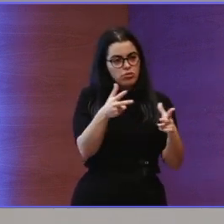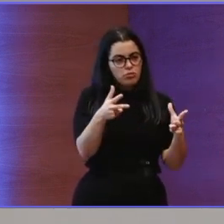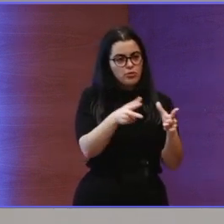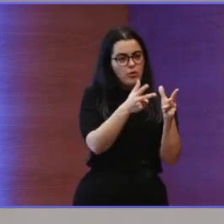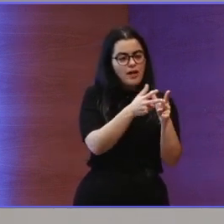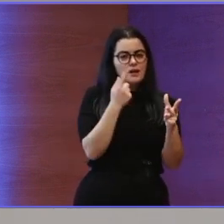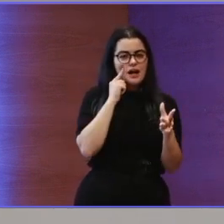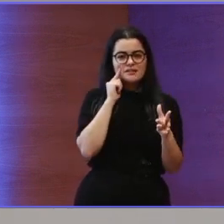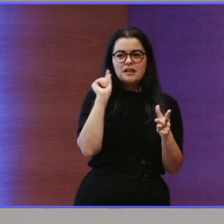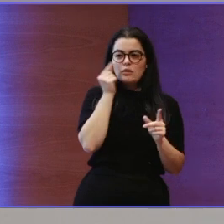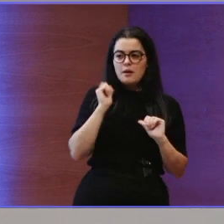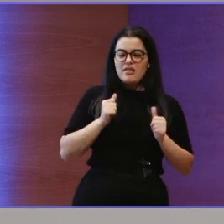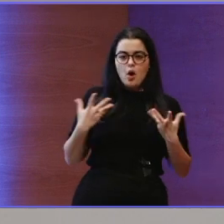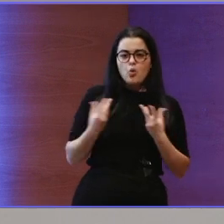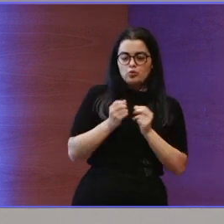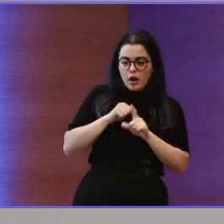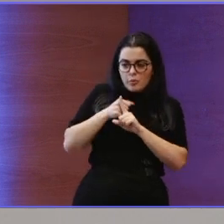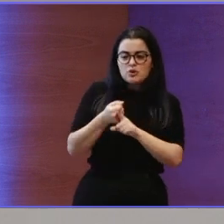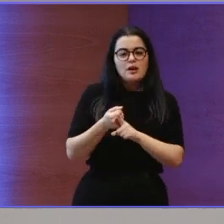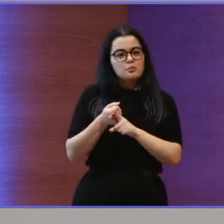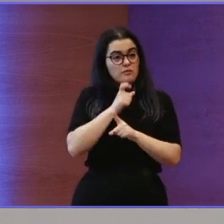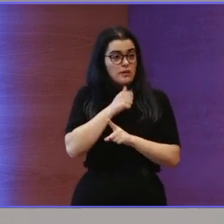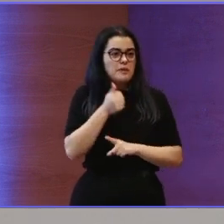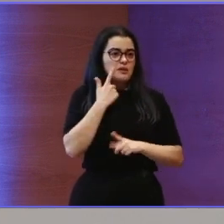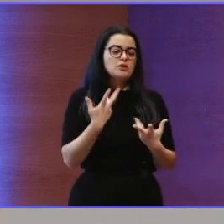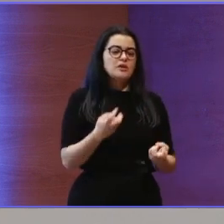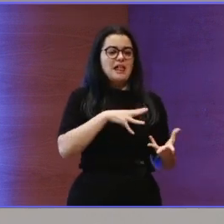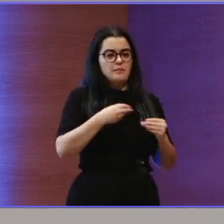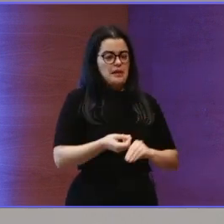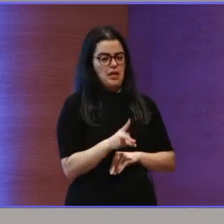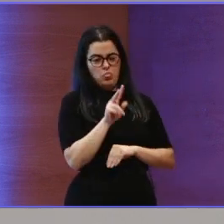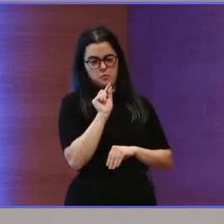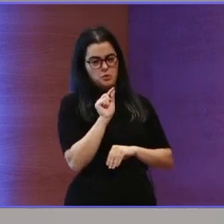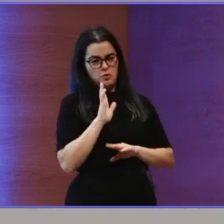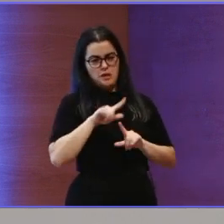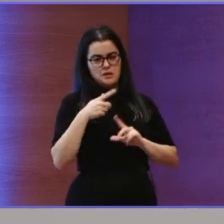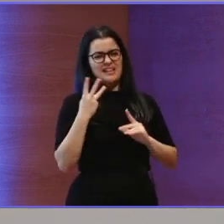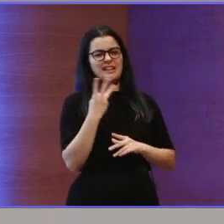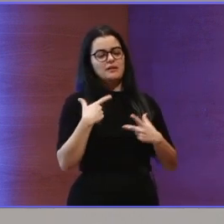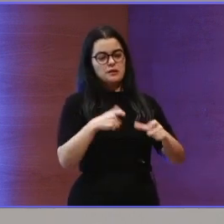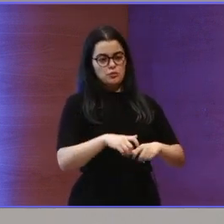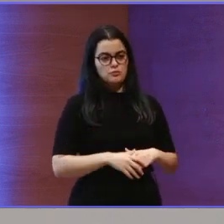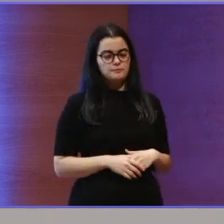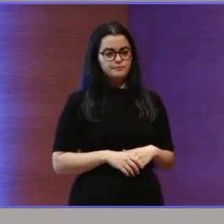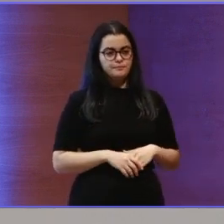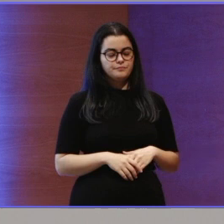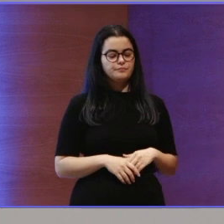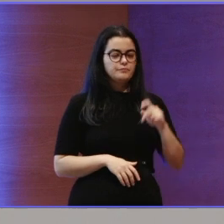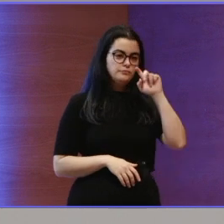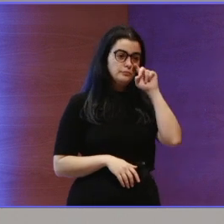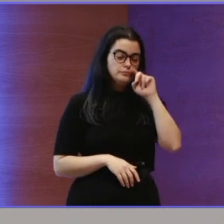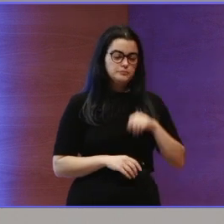más difícil no entonces la adaptabilidad de los recursos y 2s minutos para el tercer sector para el tercer sector y y también